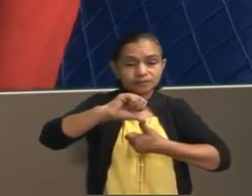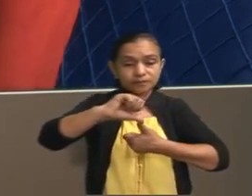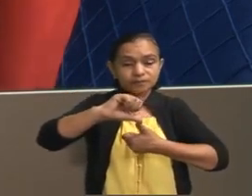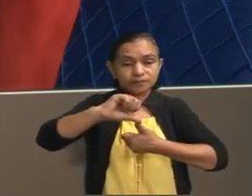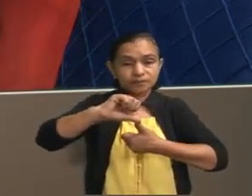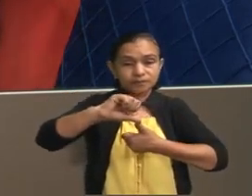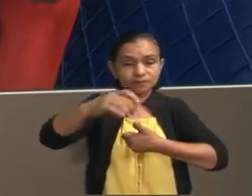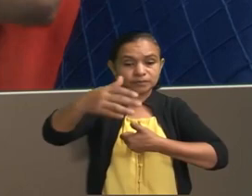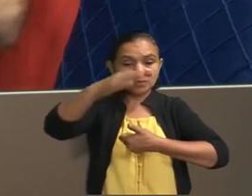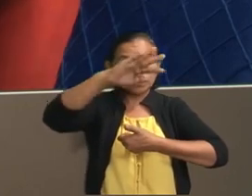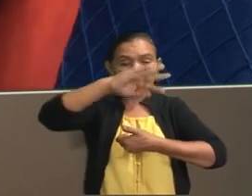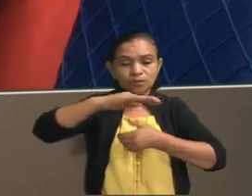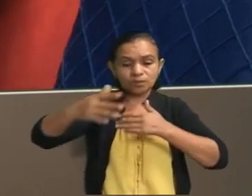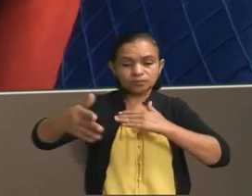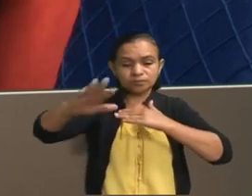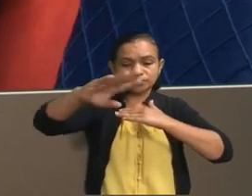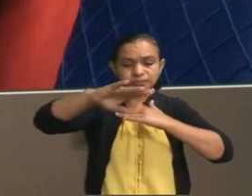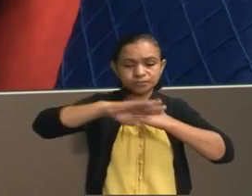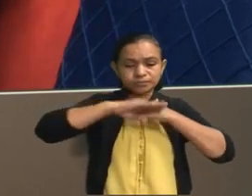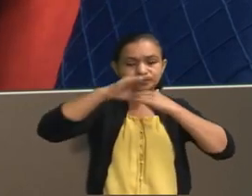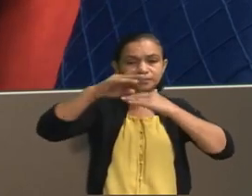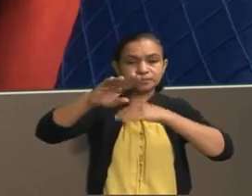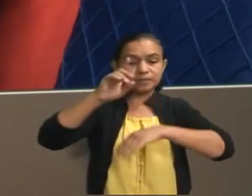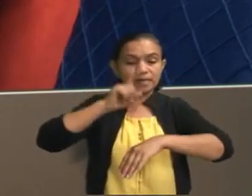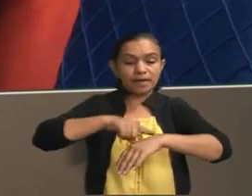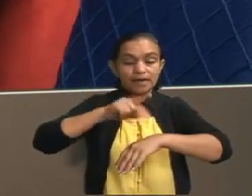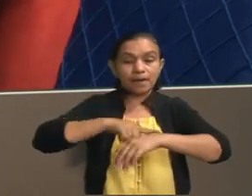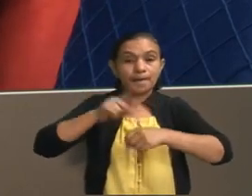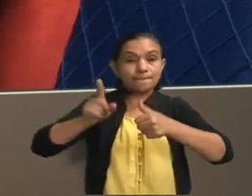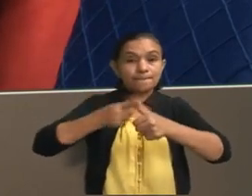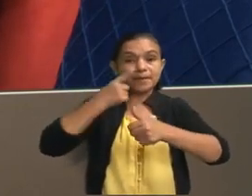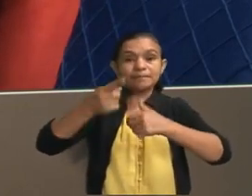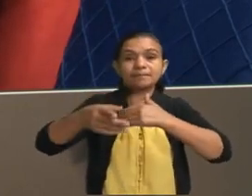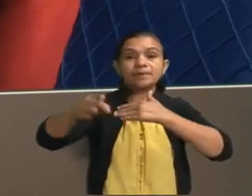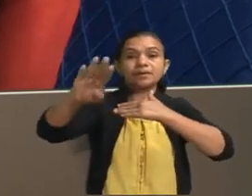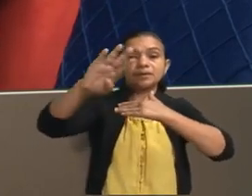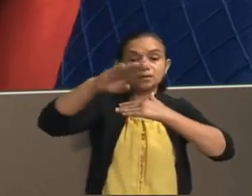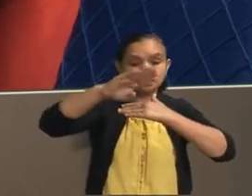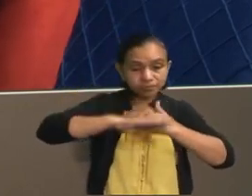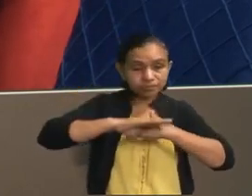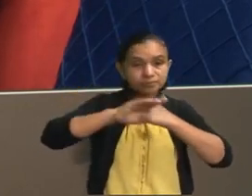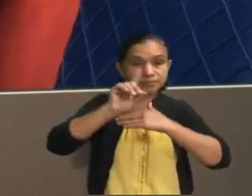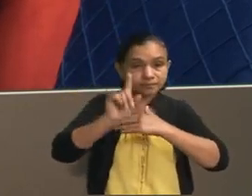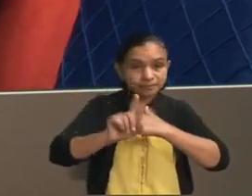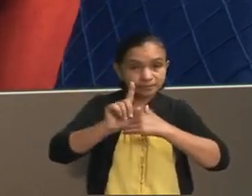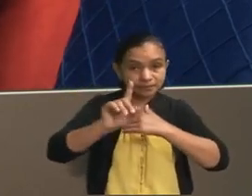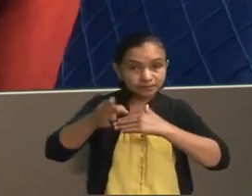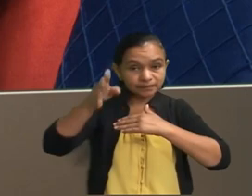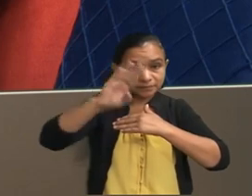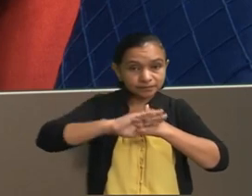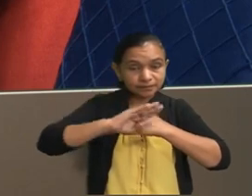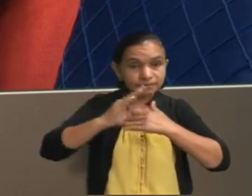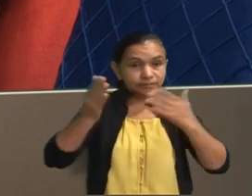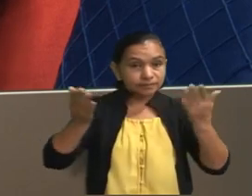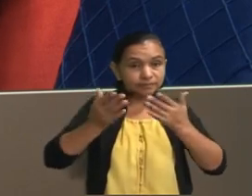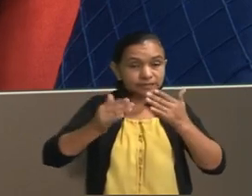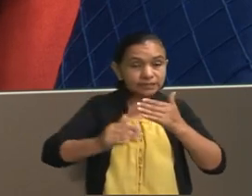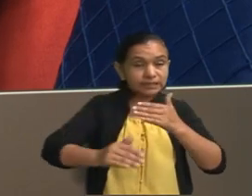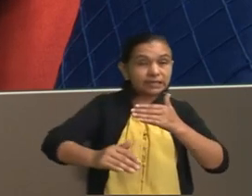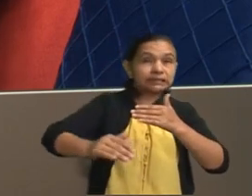impacta en las costas. ¿A qué hora llega primero la primera ola y qué tan